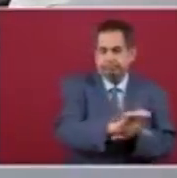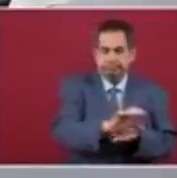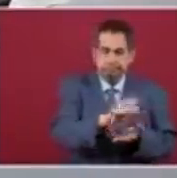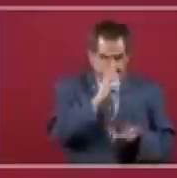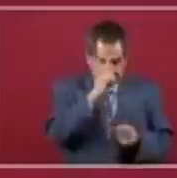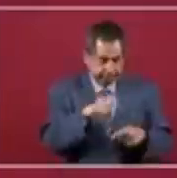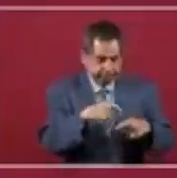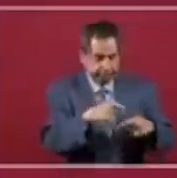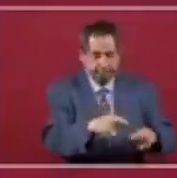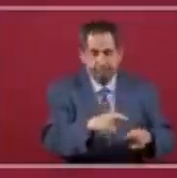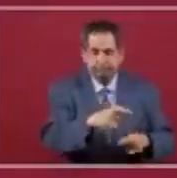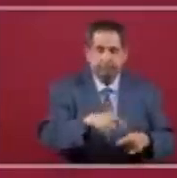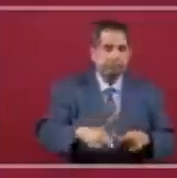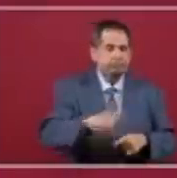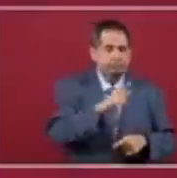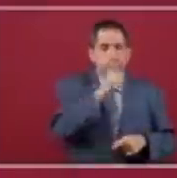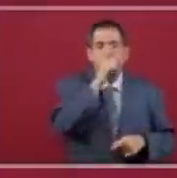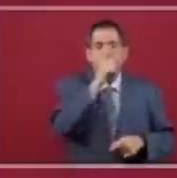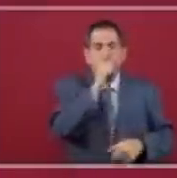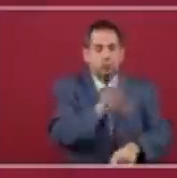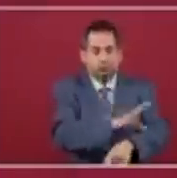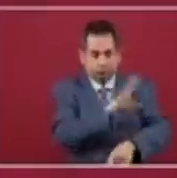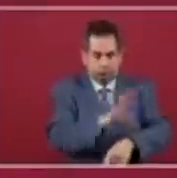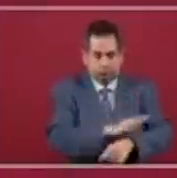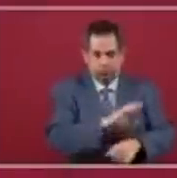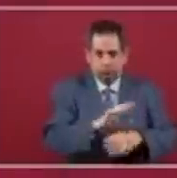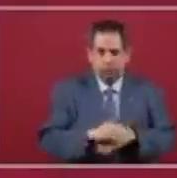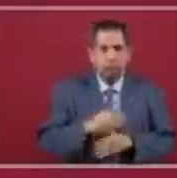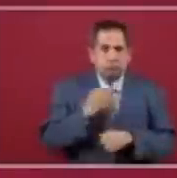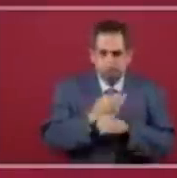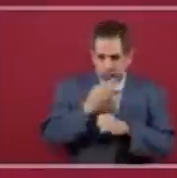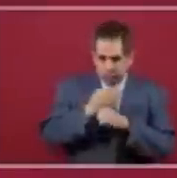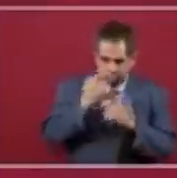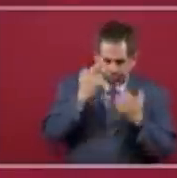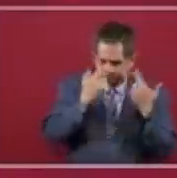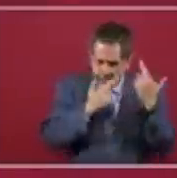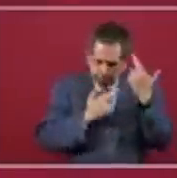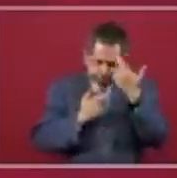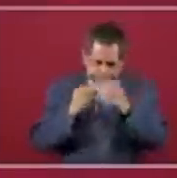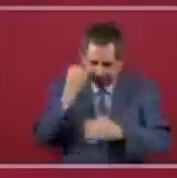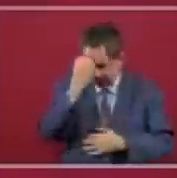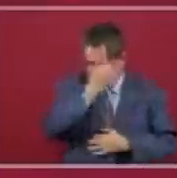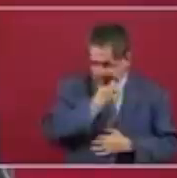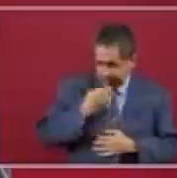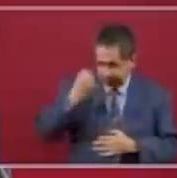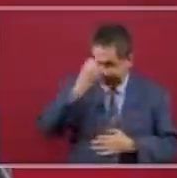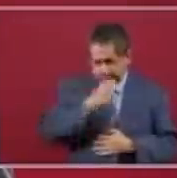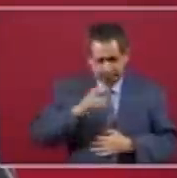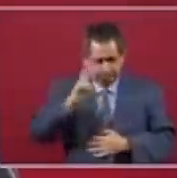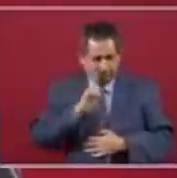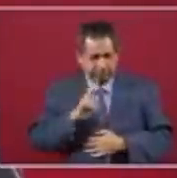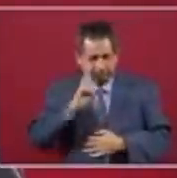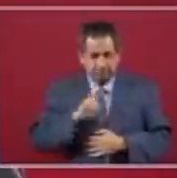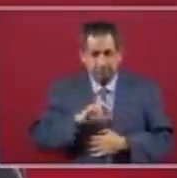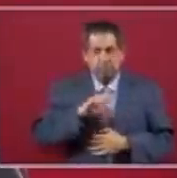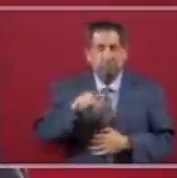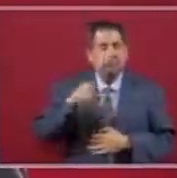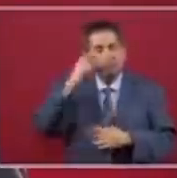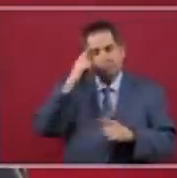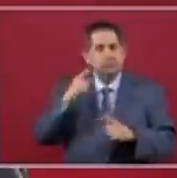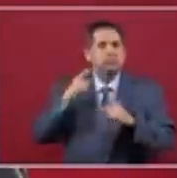destina para la energía eléctrica. Lo estoy revisando, este asunto, pero el